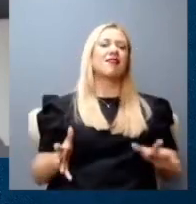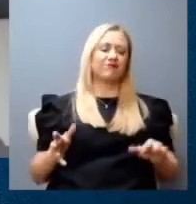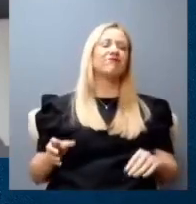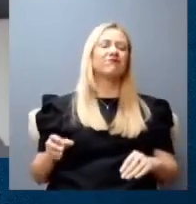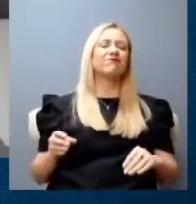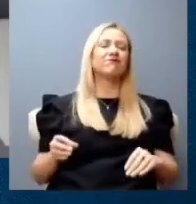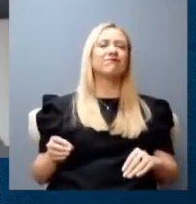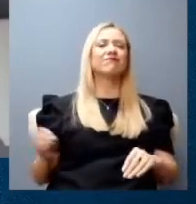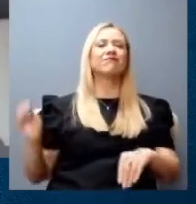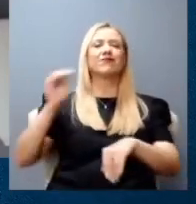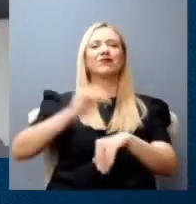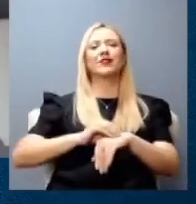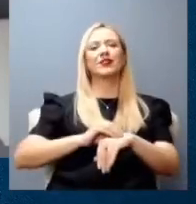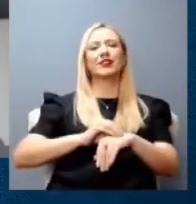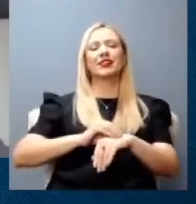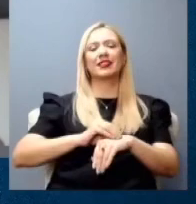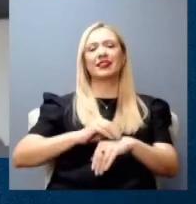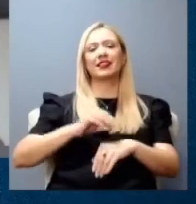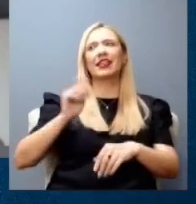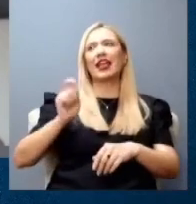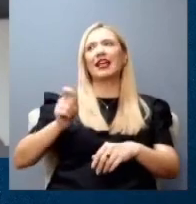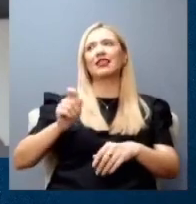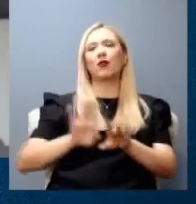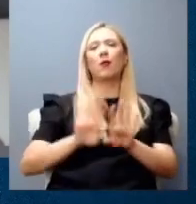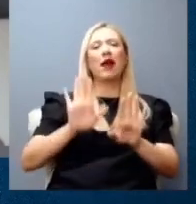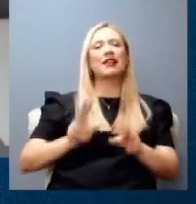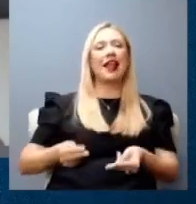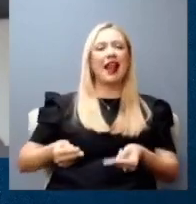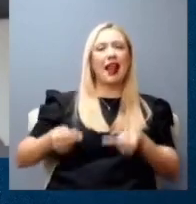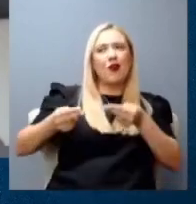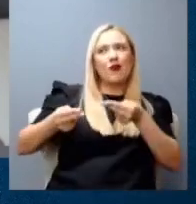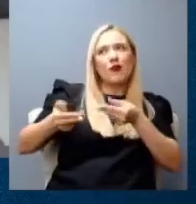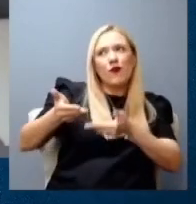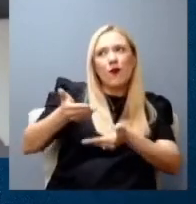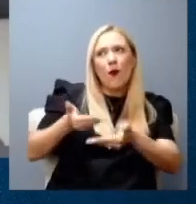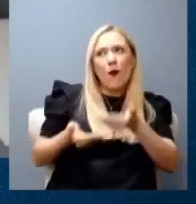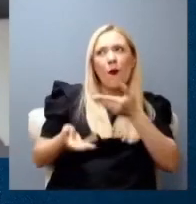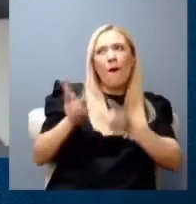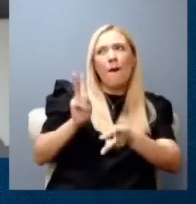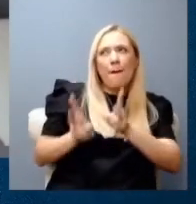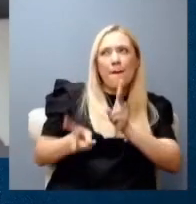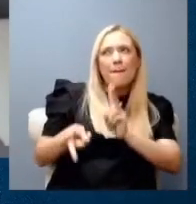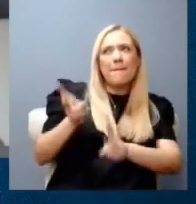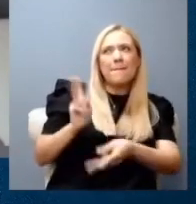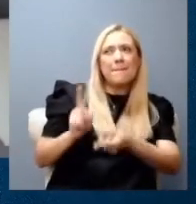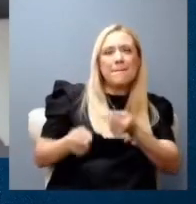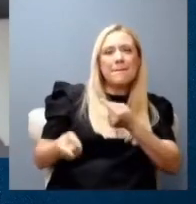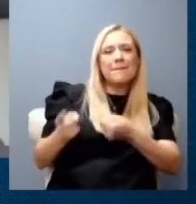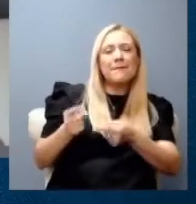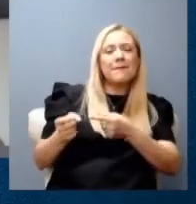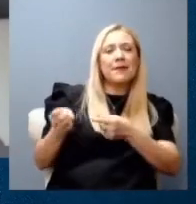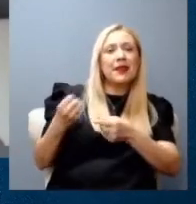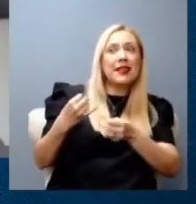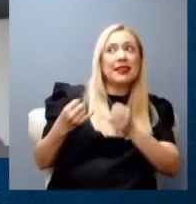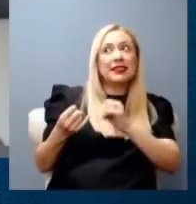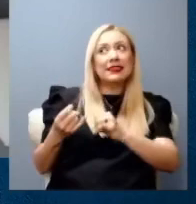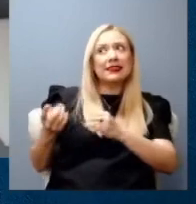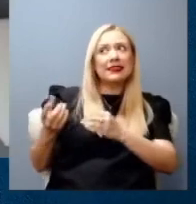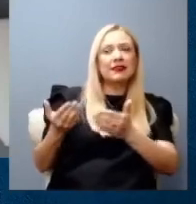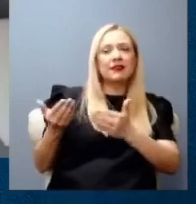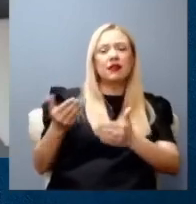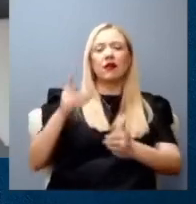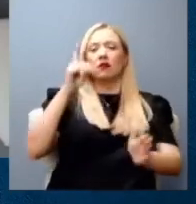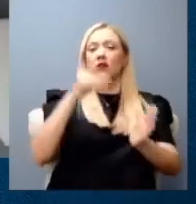transicional. Las negociaciones que se hicieron en Colombia a finales de la década de los